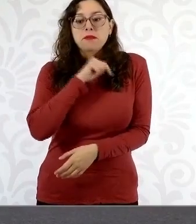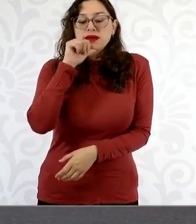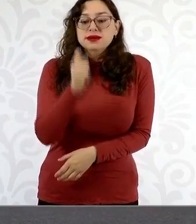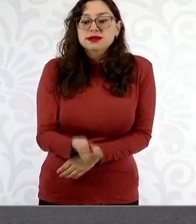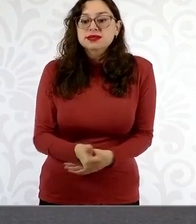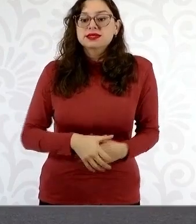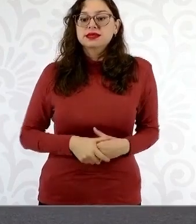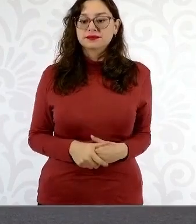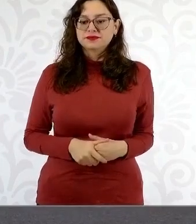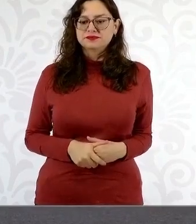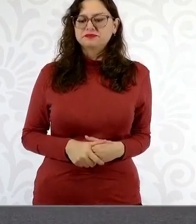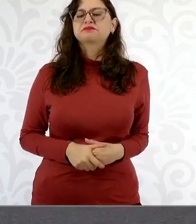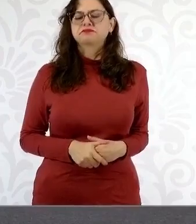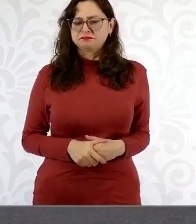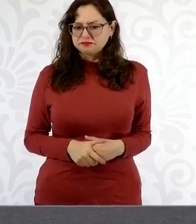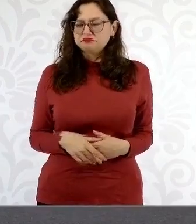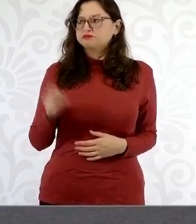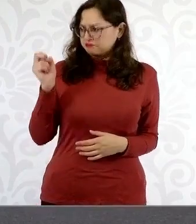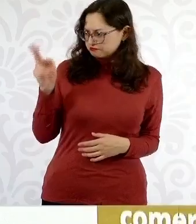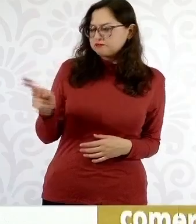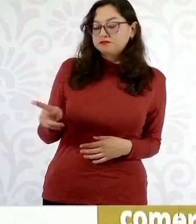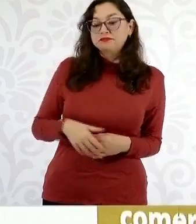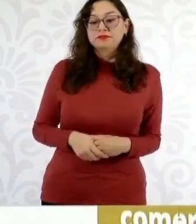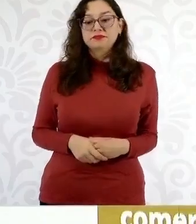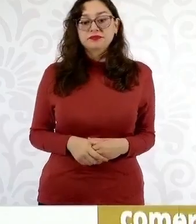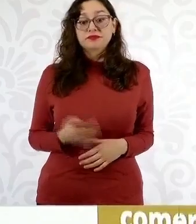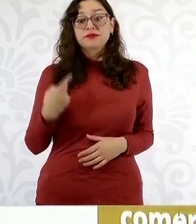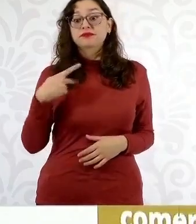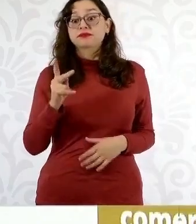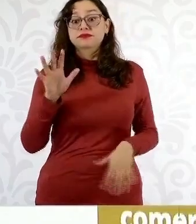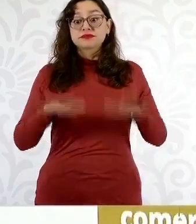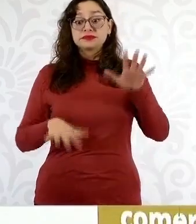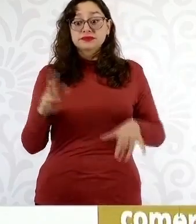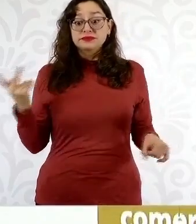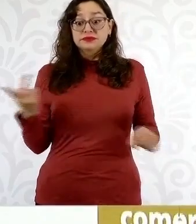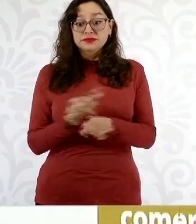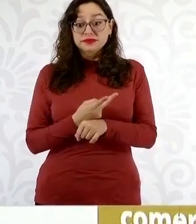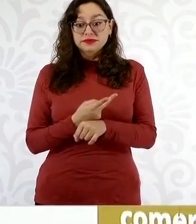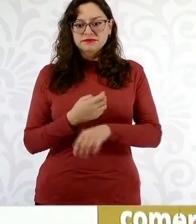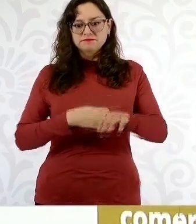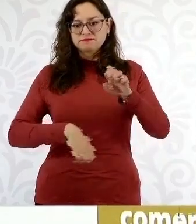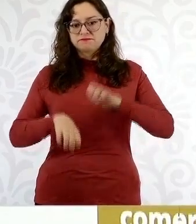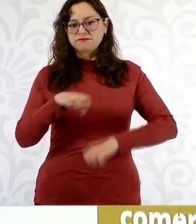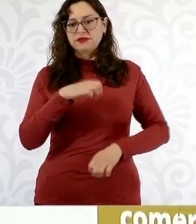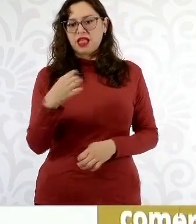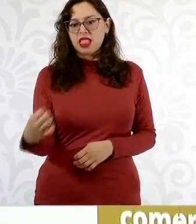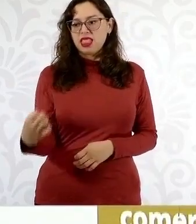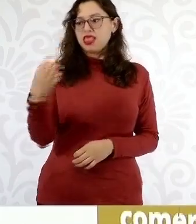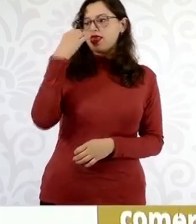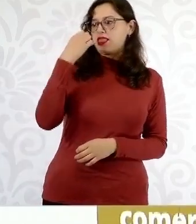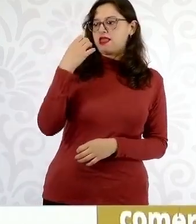que nos dicen voy a importarlo para eso y no es verdad, lo venden aquí. Entonces nos instruyó